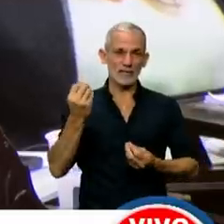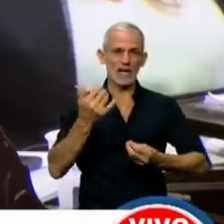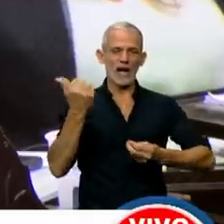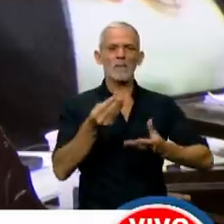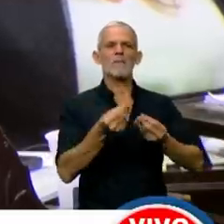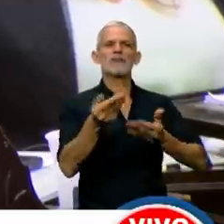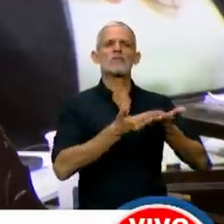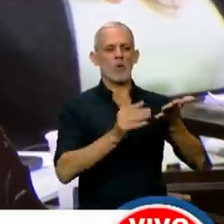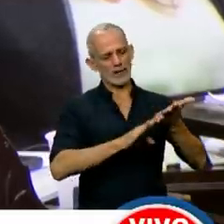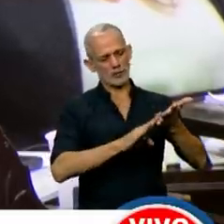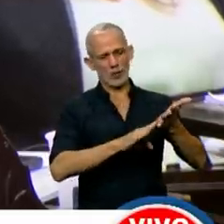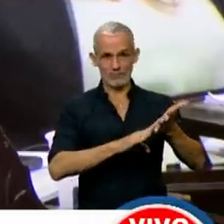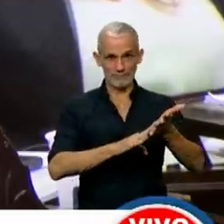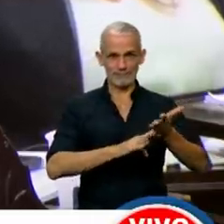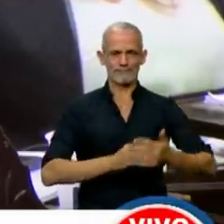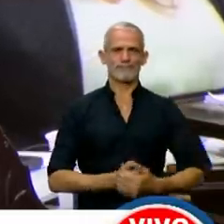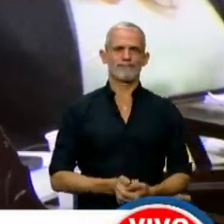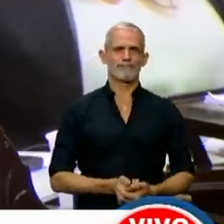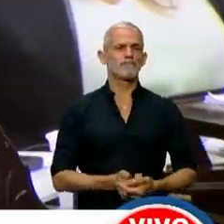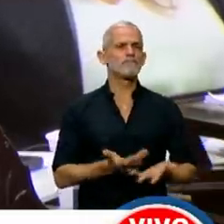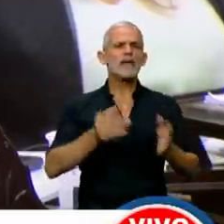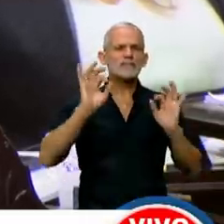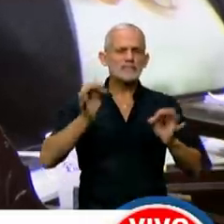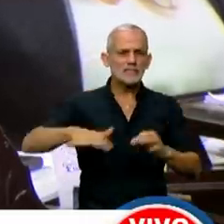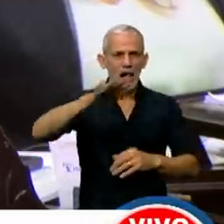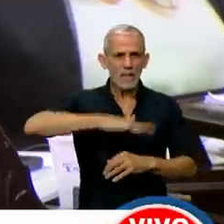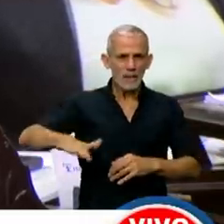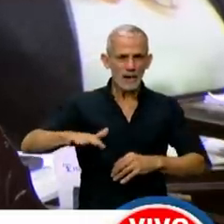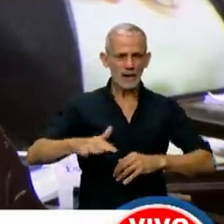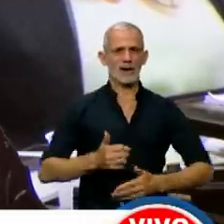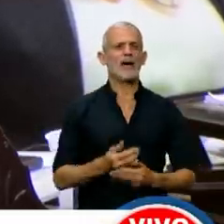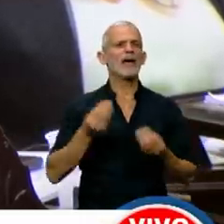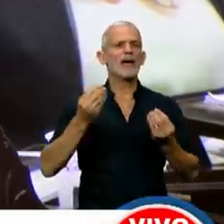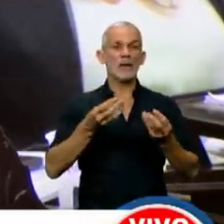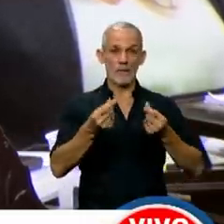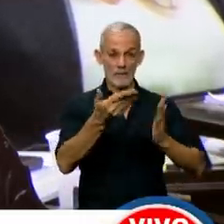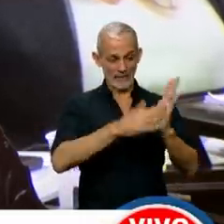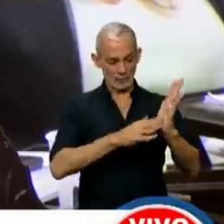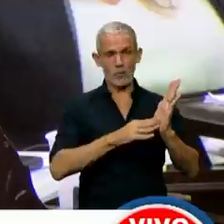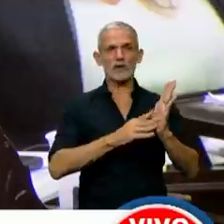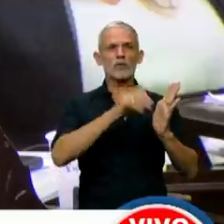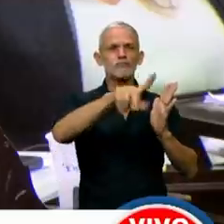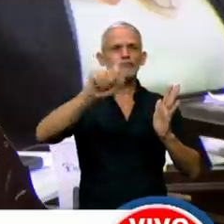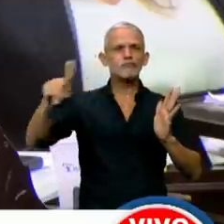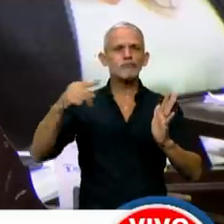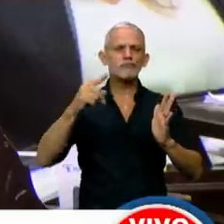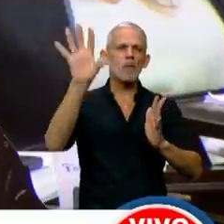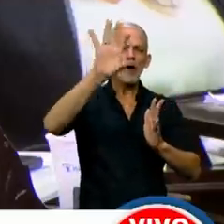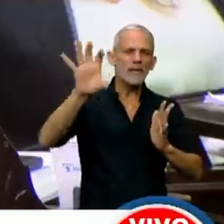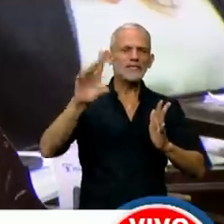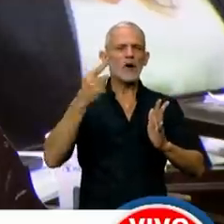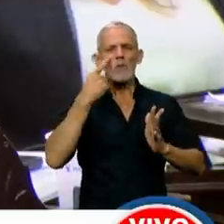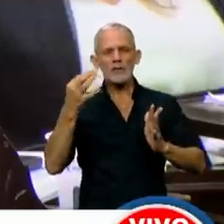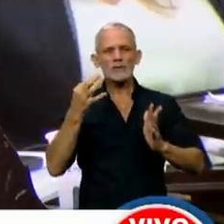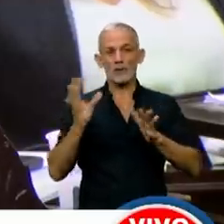contar con presupuesto que saben que el presupuesto de cada municipio y provincia va